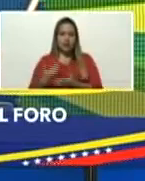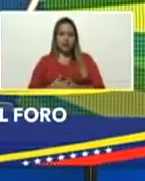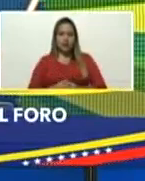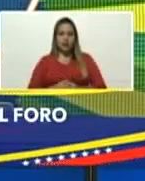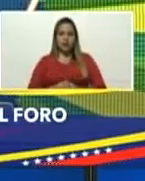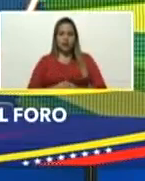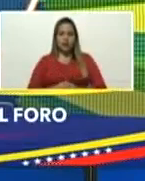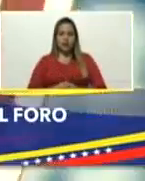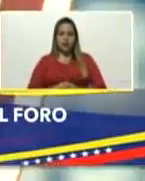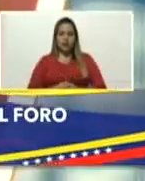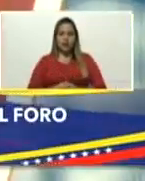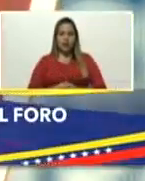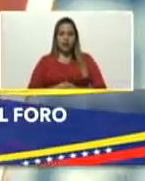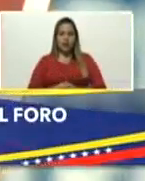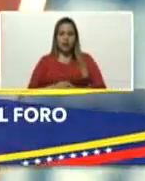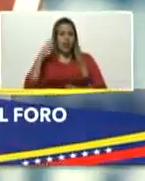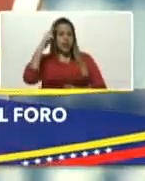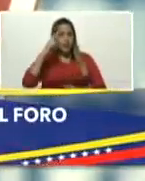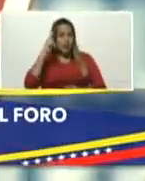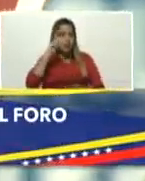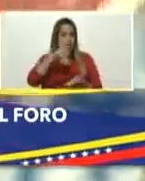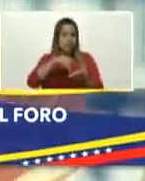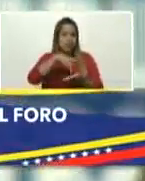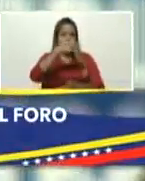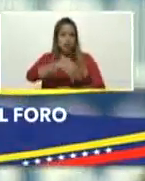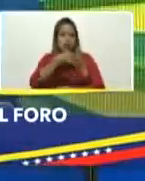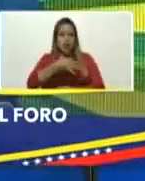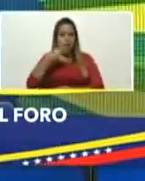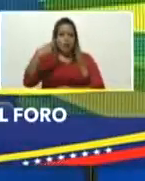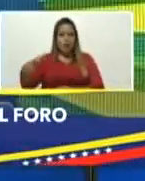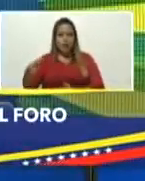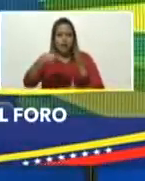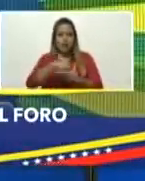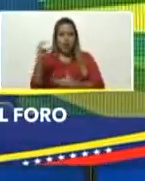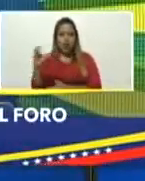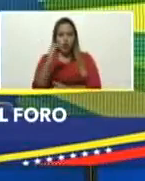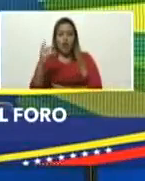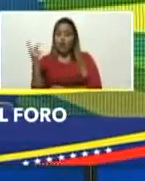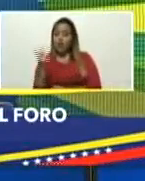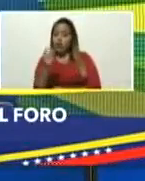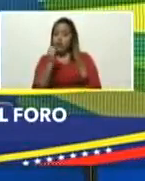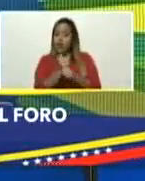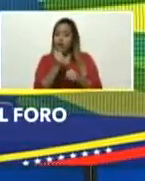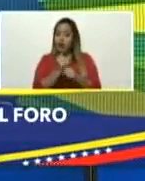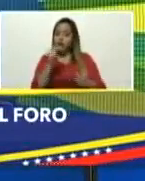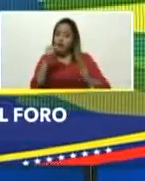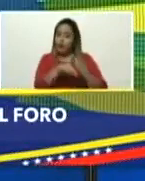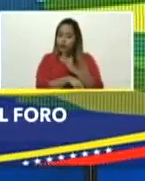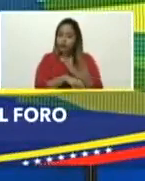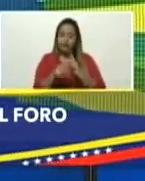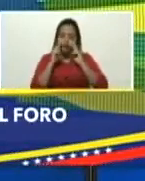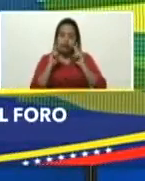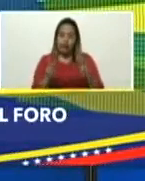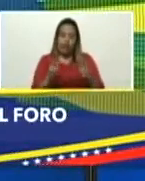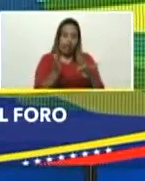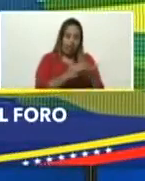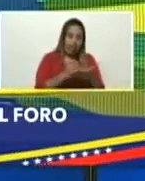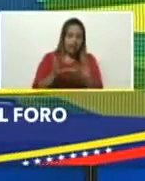Análisis crítico de la participación social política en Colombia, dos trabajos que se ven densos, ¿verdad?